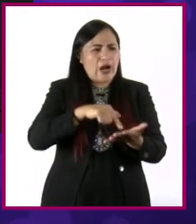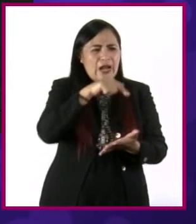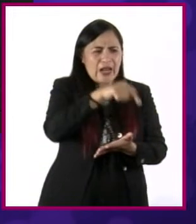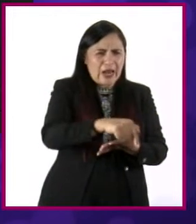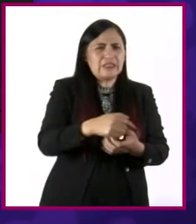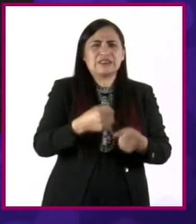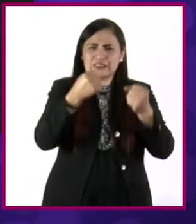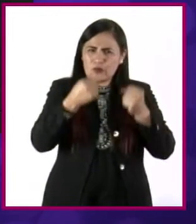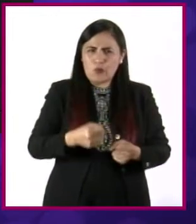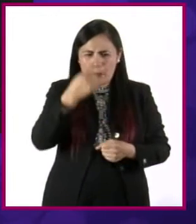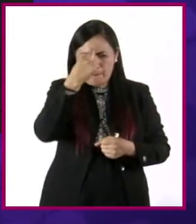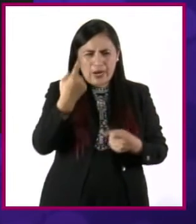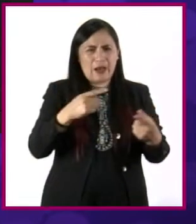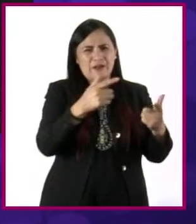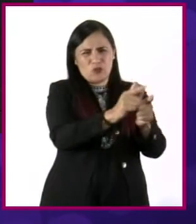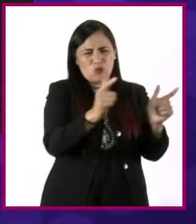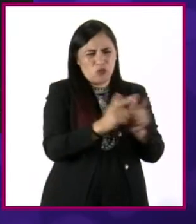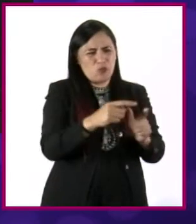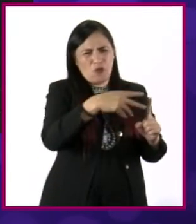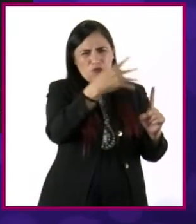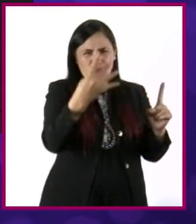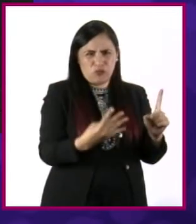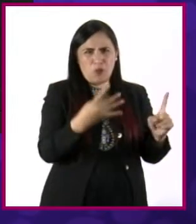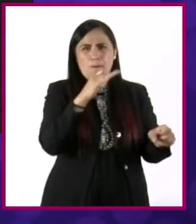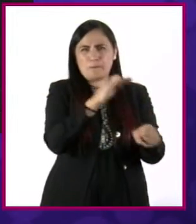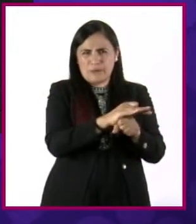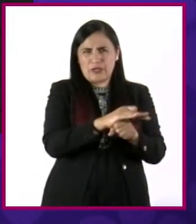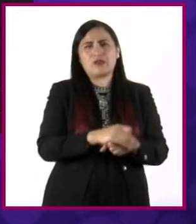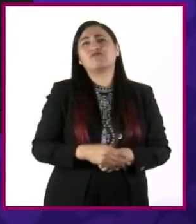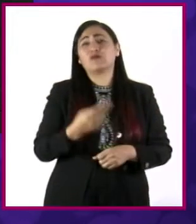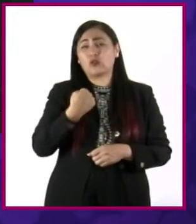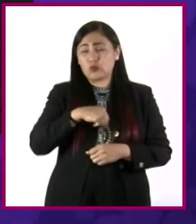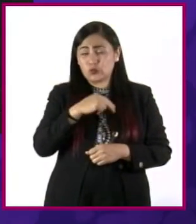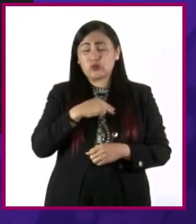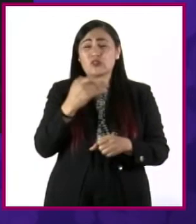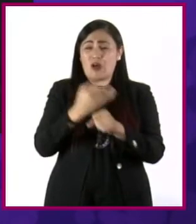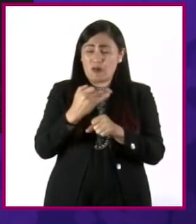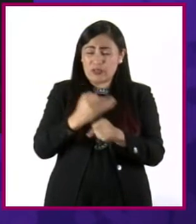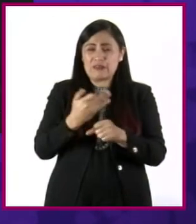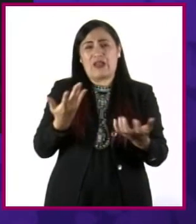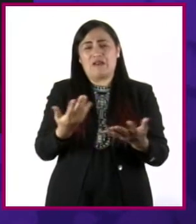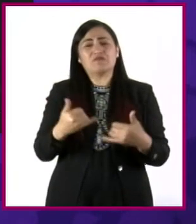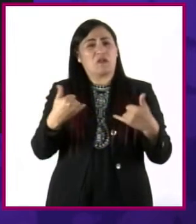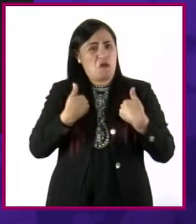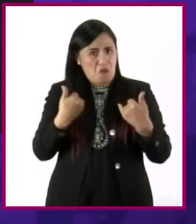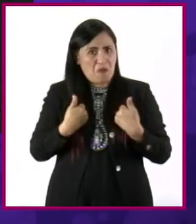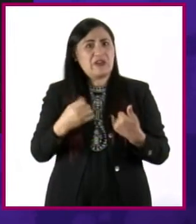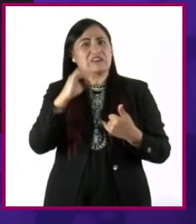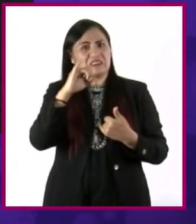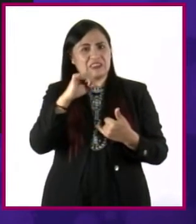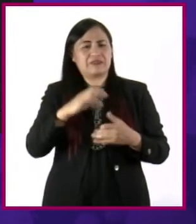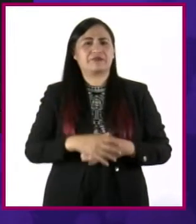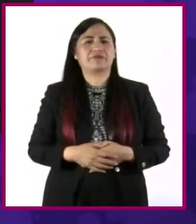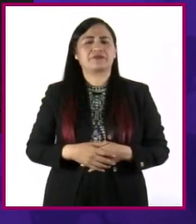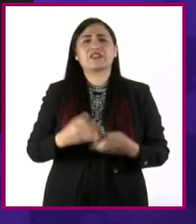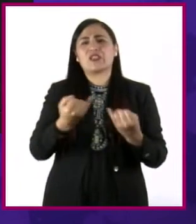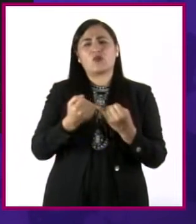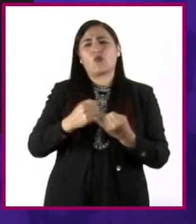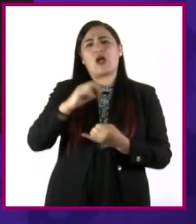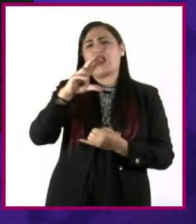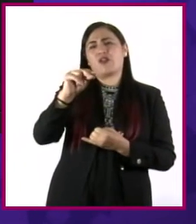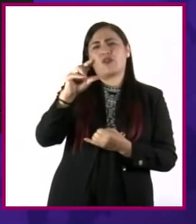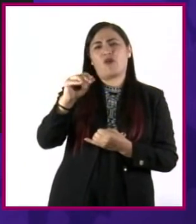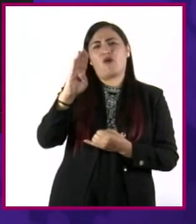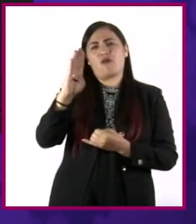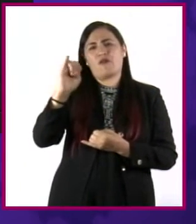personas LGBTI+. Creo que la juventud nos está mostrando muchísimo. Hay personas que se asumen no binarias que son